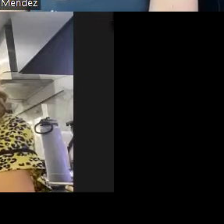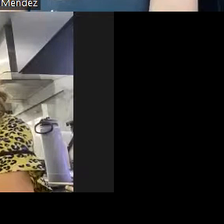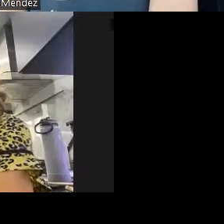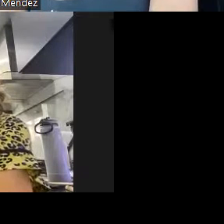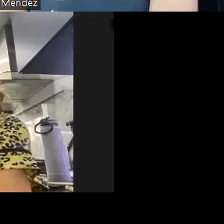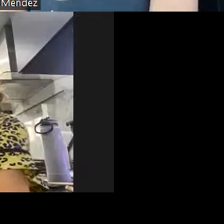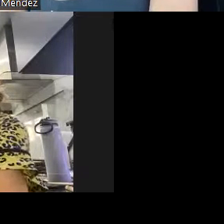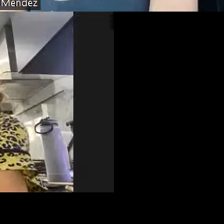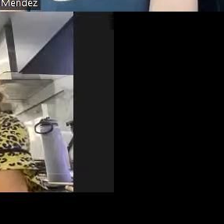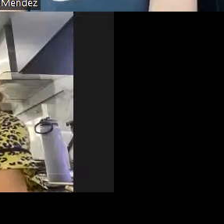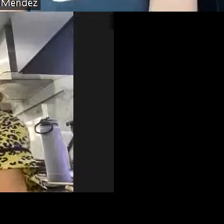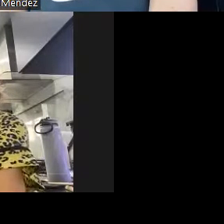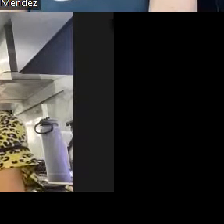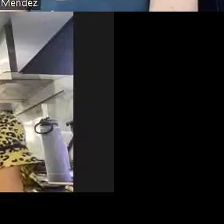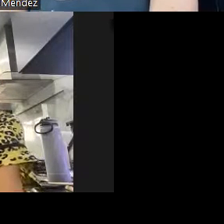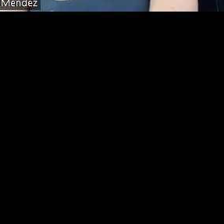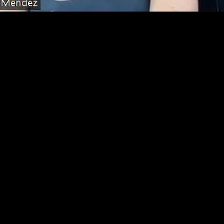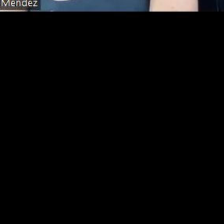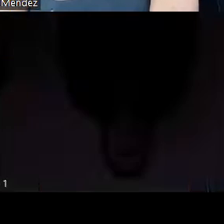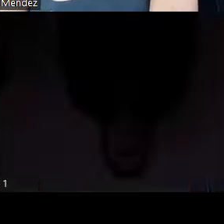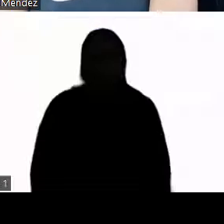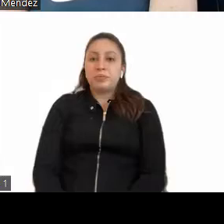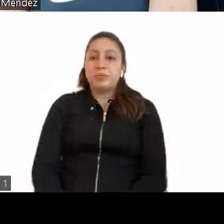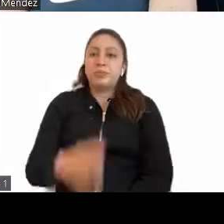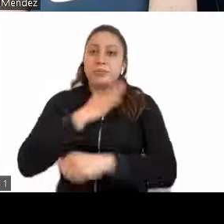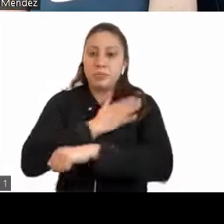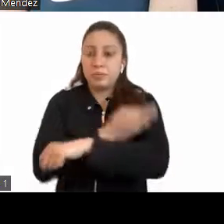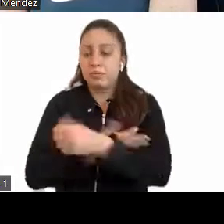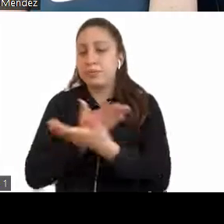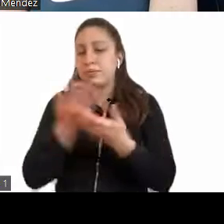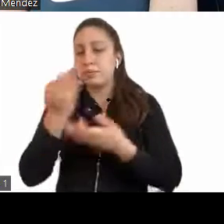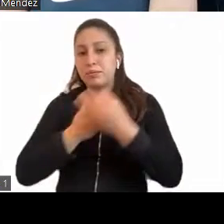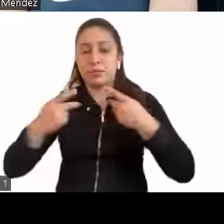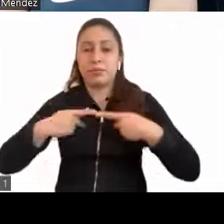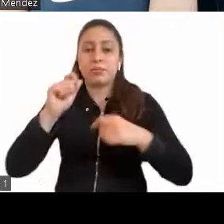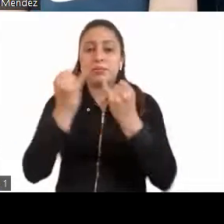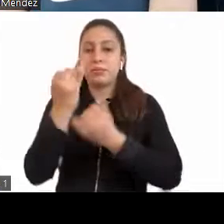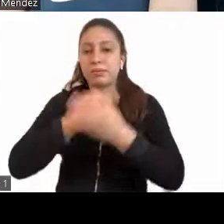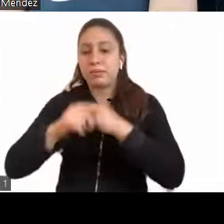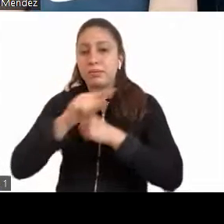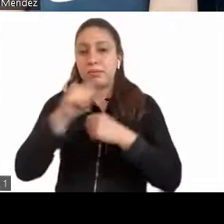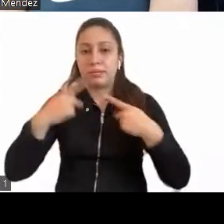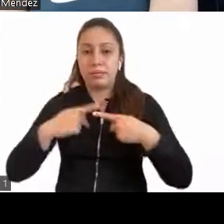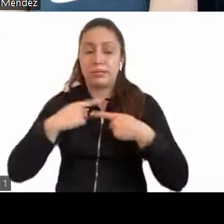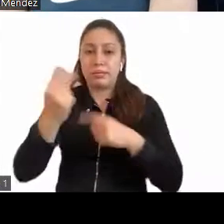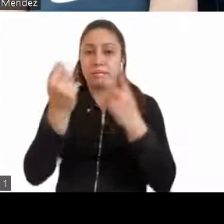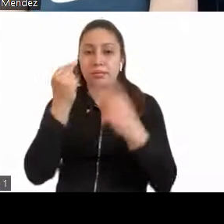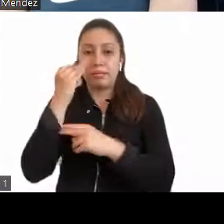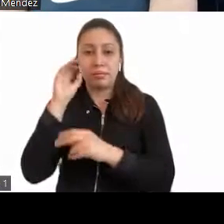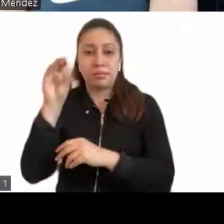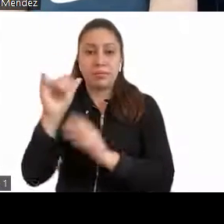integran esta comisión. Asimismo, buenas tardes a todas las personas que hacen favor de transmitirnos por redes